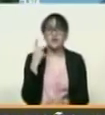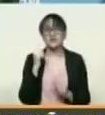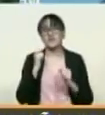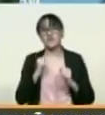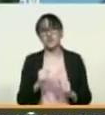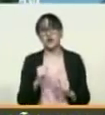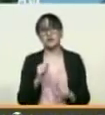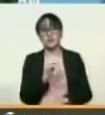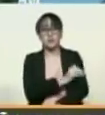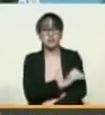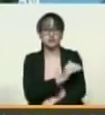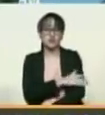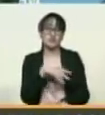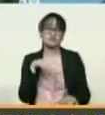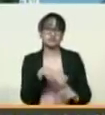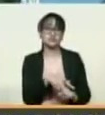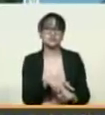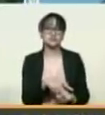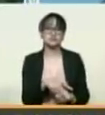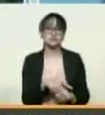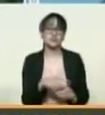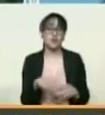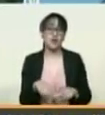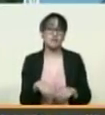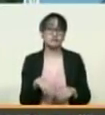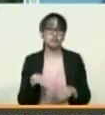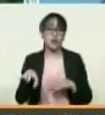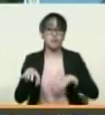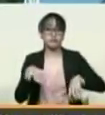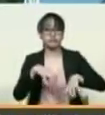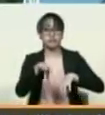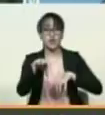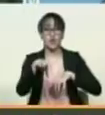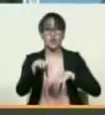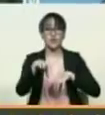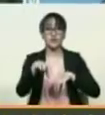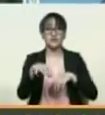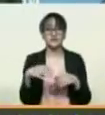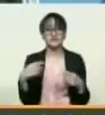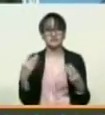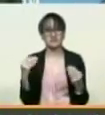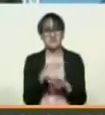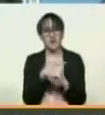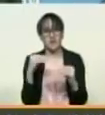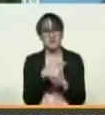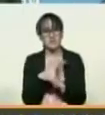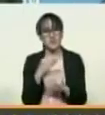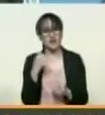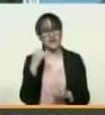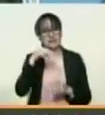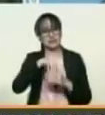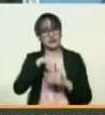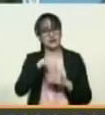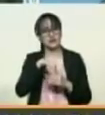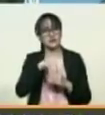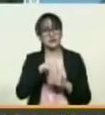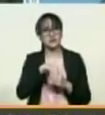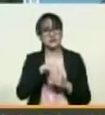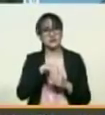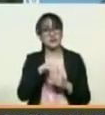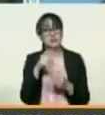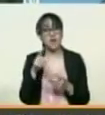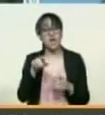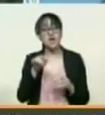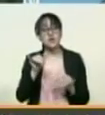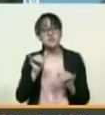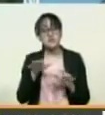para la oposición venezolana, que quedó fragmentada, con muchas contradicciones internas, y que bueno, luego trataron de